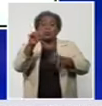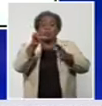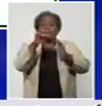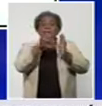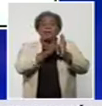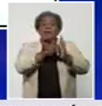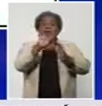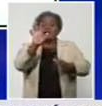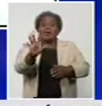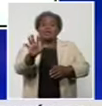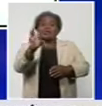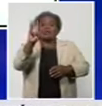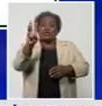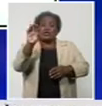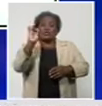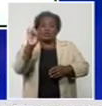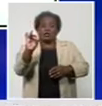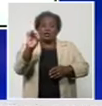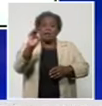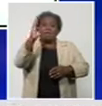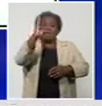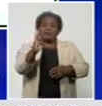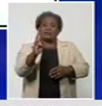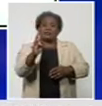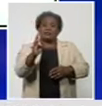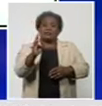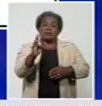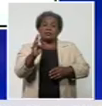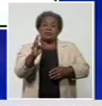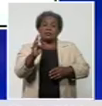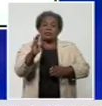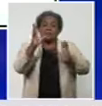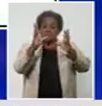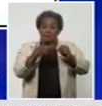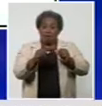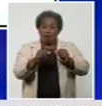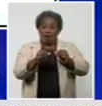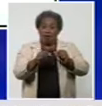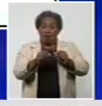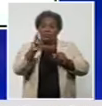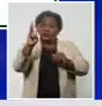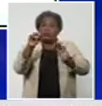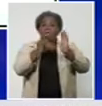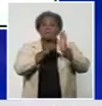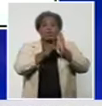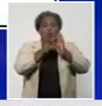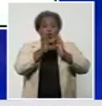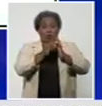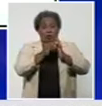164.537. Y en Brasil ya la cifra alcanza de